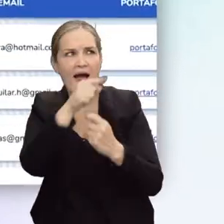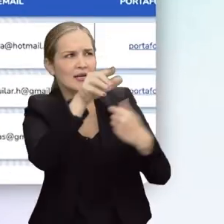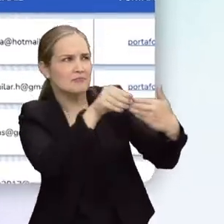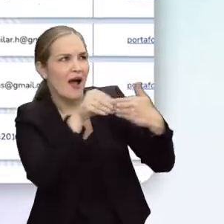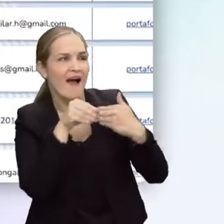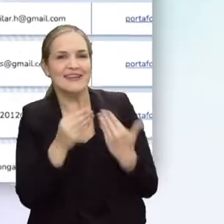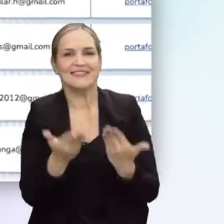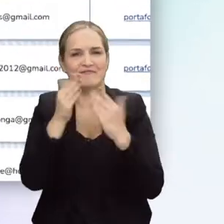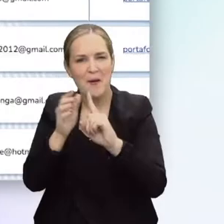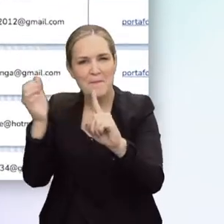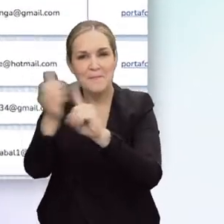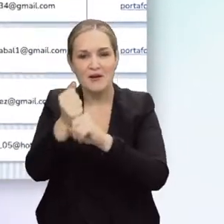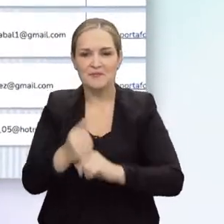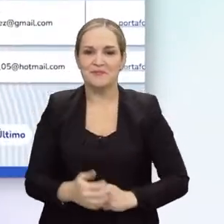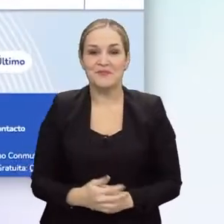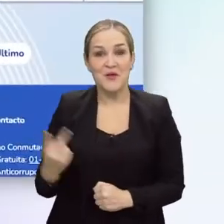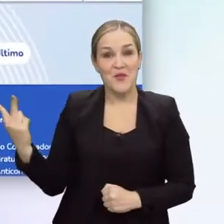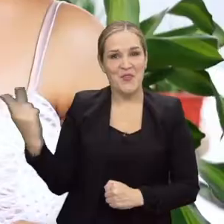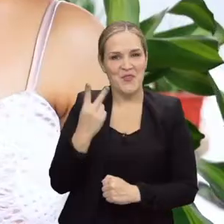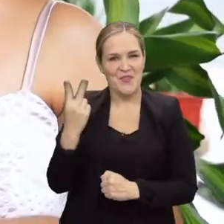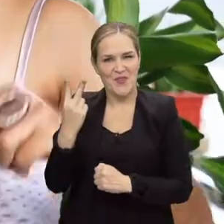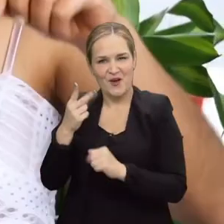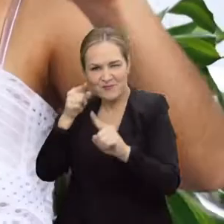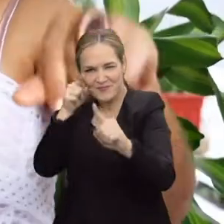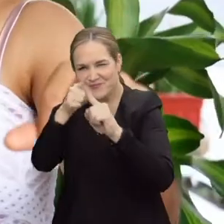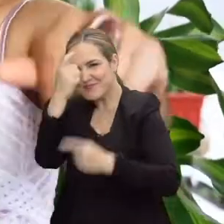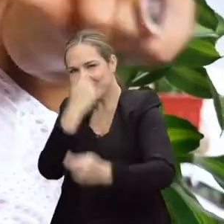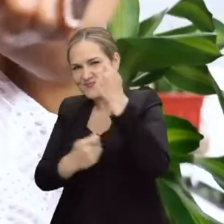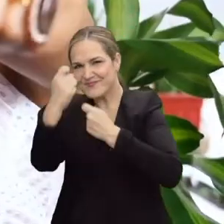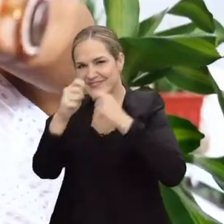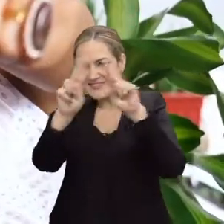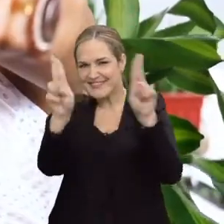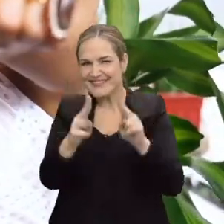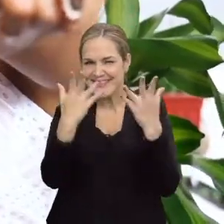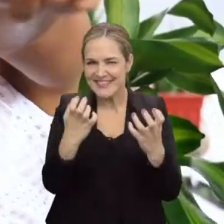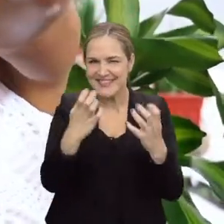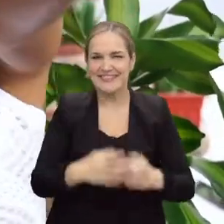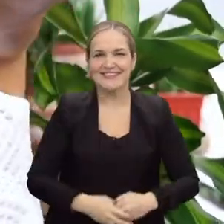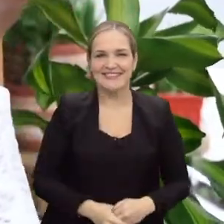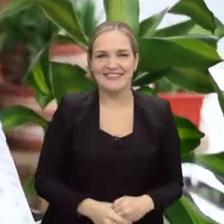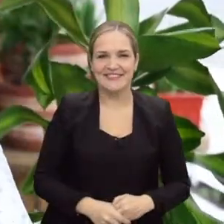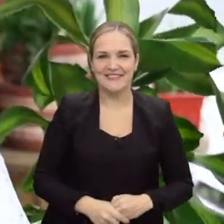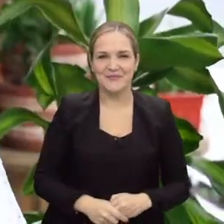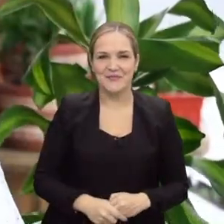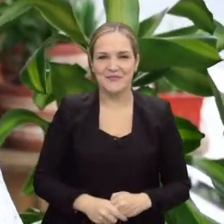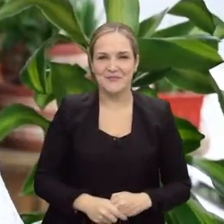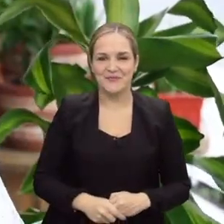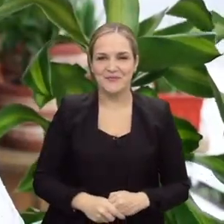producto al cliente final. Nosotras queremos vender en línea.